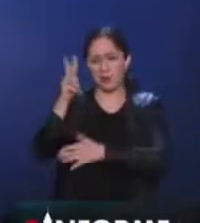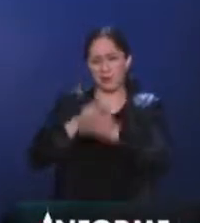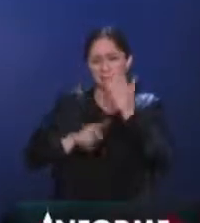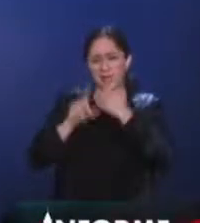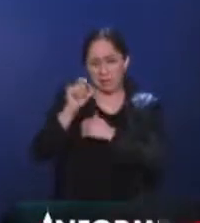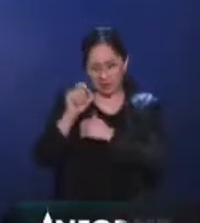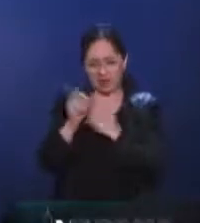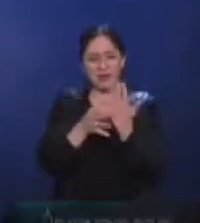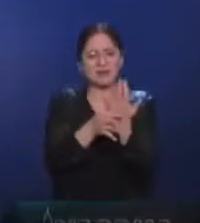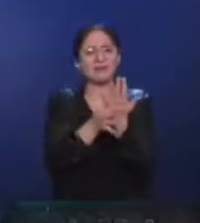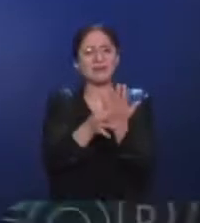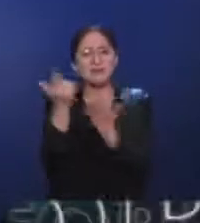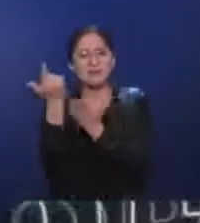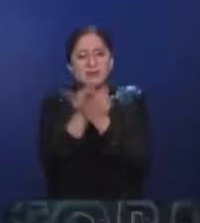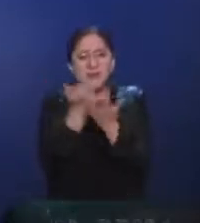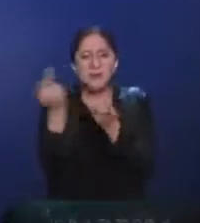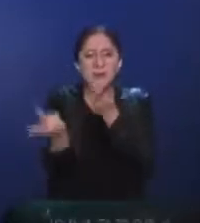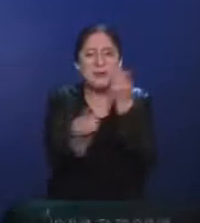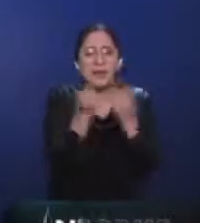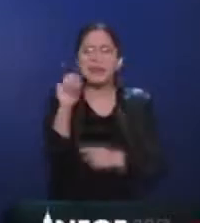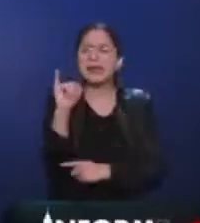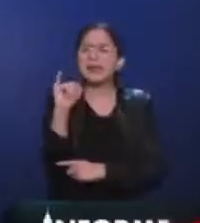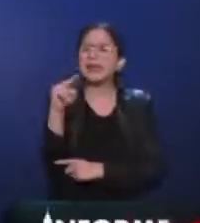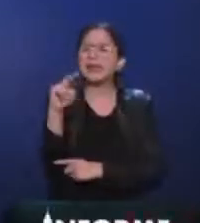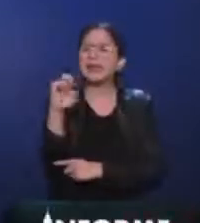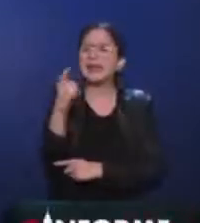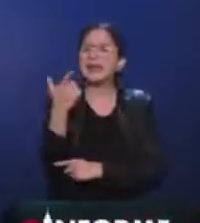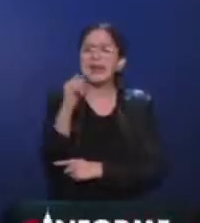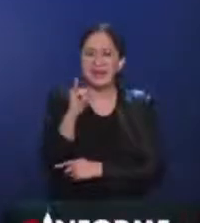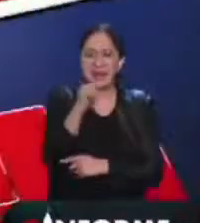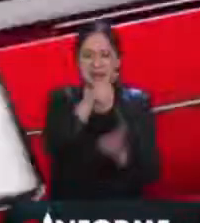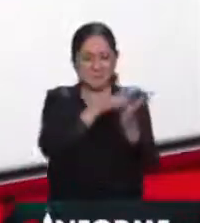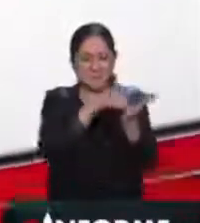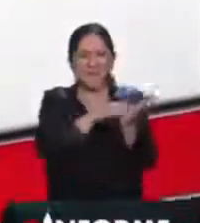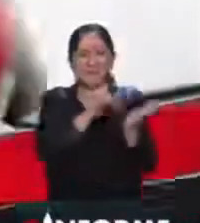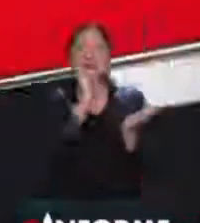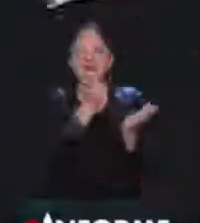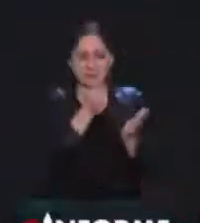parece, vamos a ver los principales datos sobre los hallazgos de este documento.